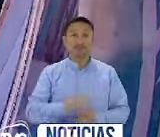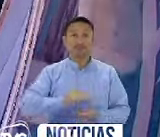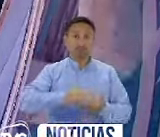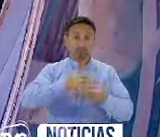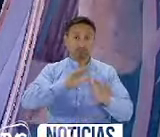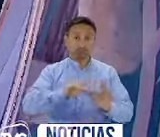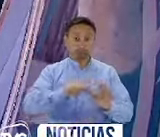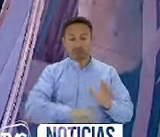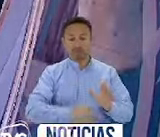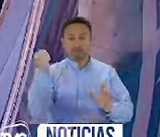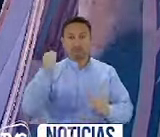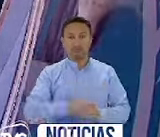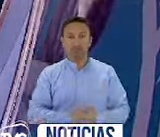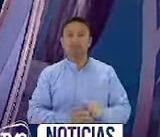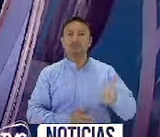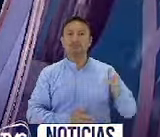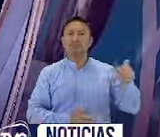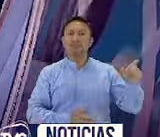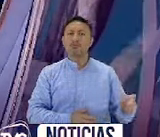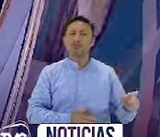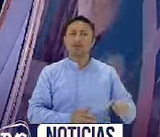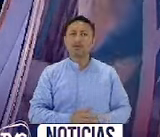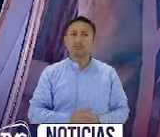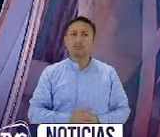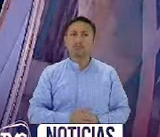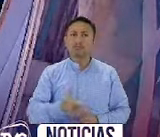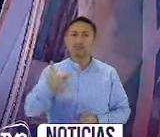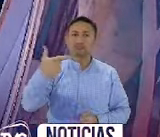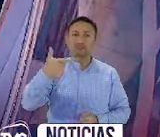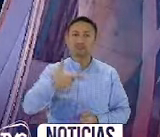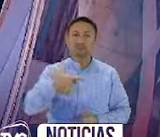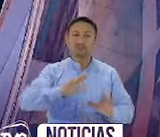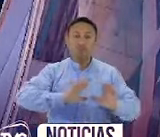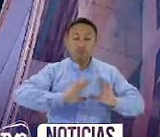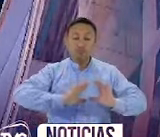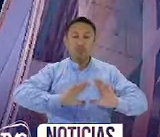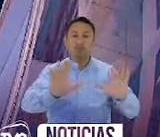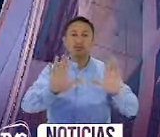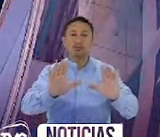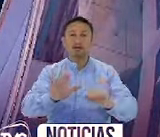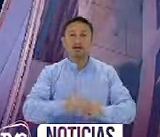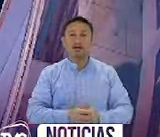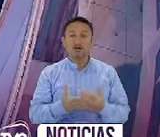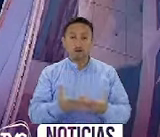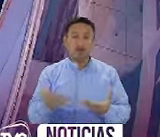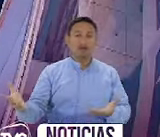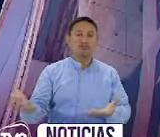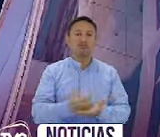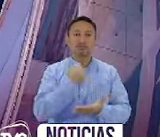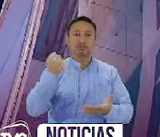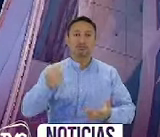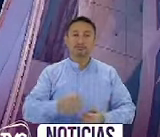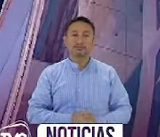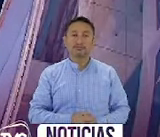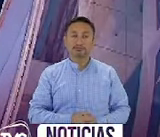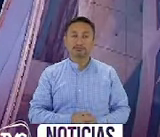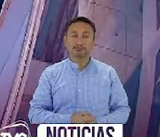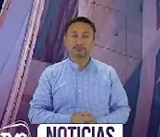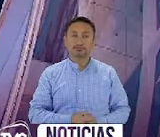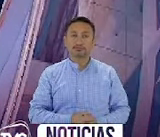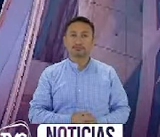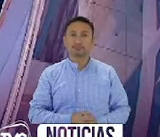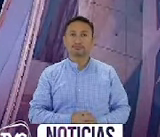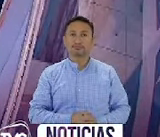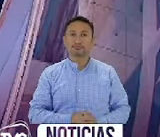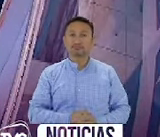tercer antisocial amenazó a la cajera, la empujó para llevarse más pertenencias que las ocultó entre la chompa. Y así de